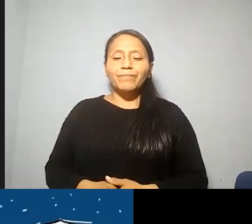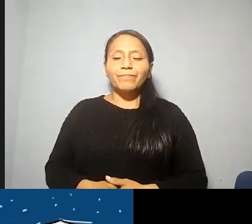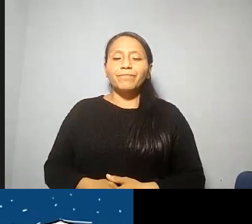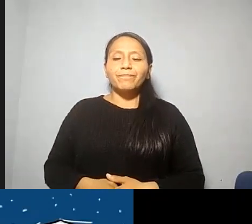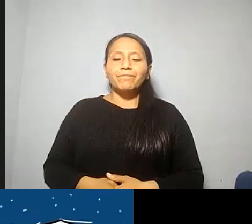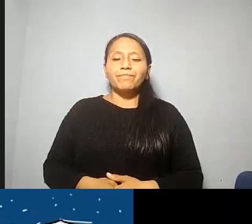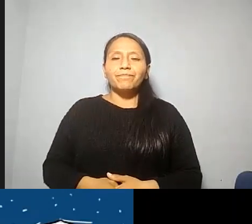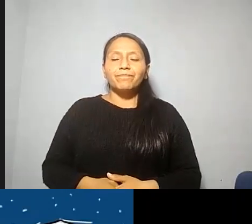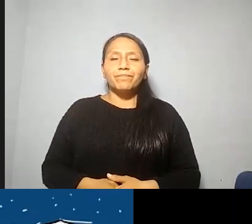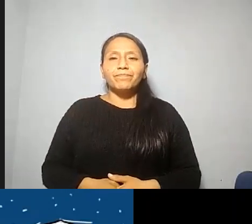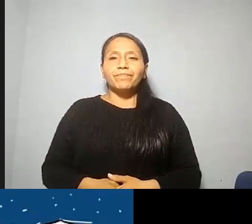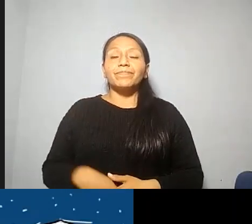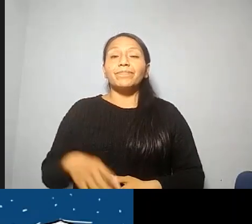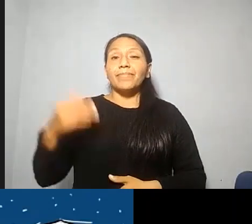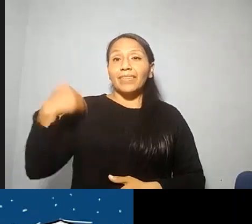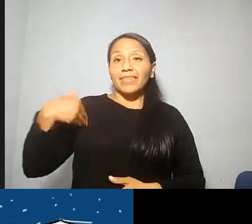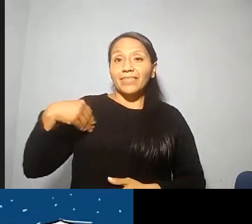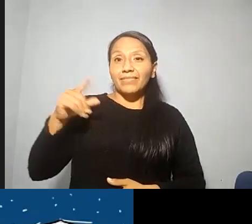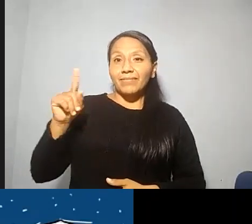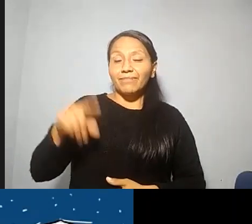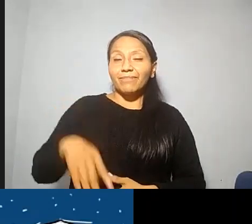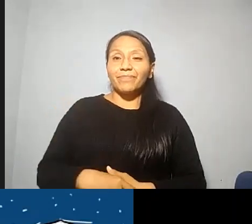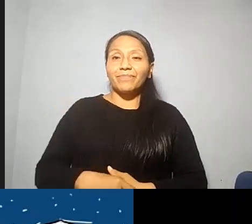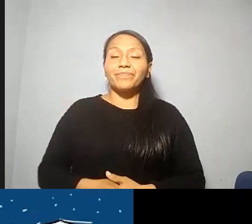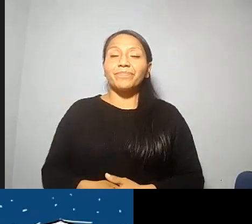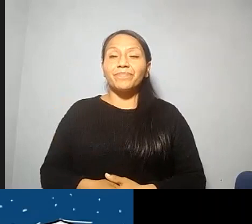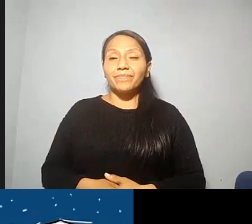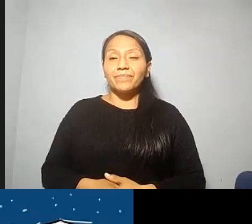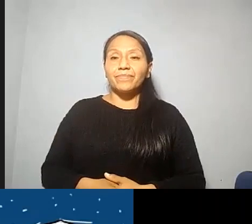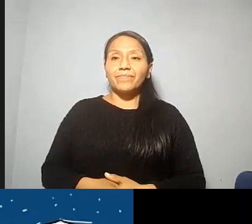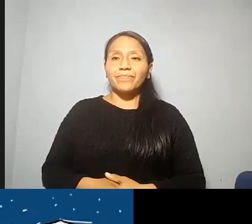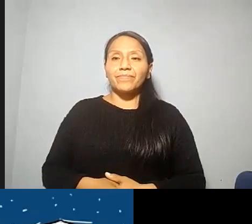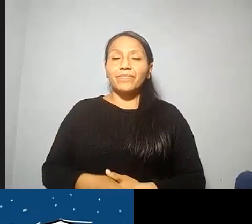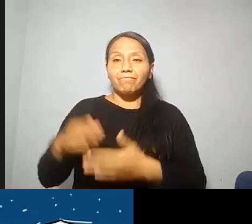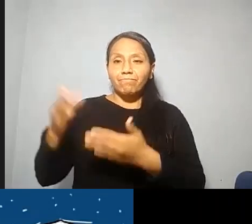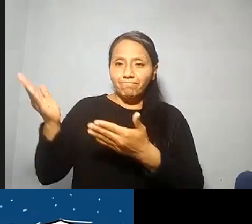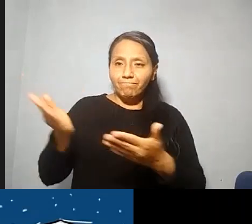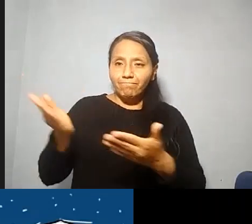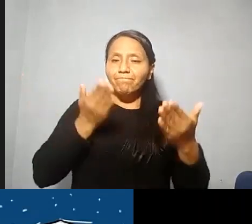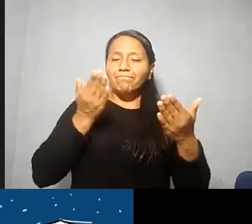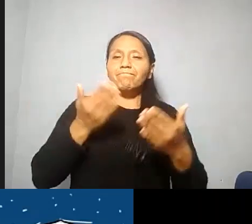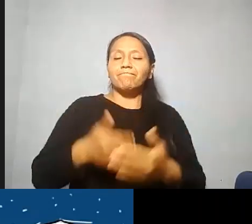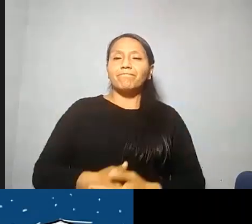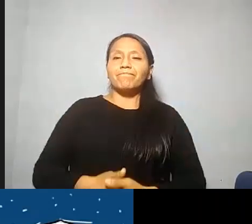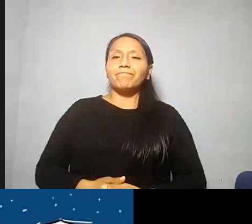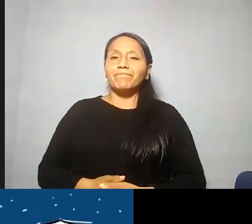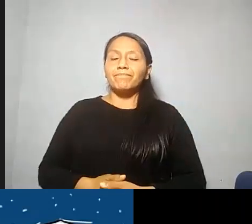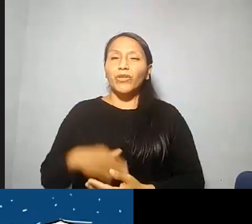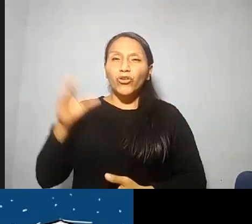de Argentina. Bueno, adelante, Adán. ¿Nos escuchas?